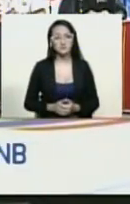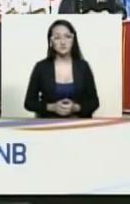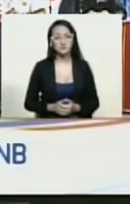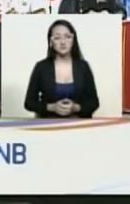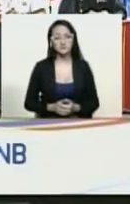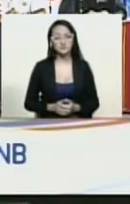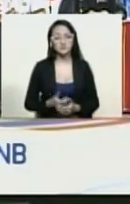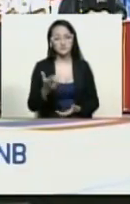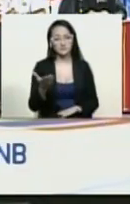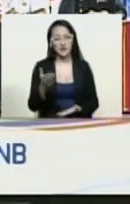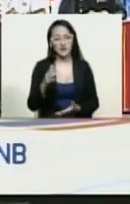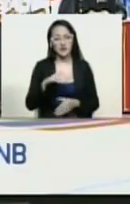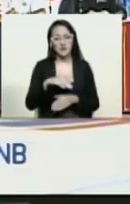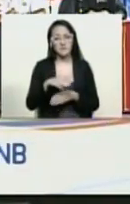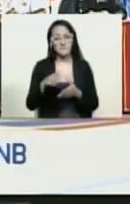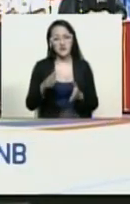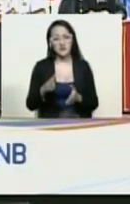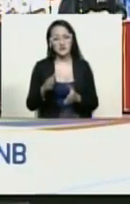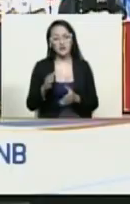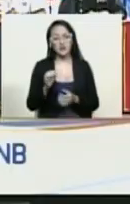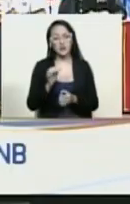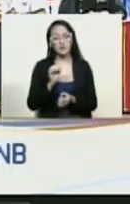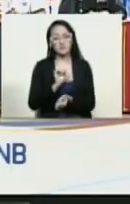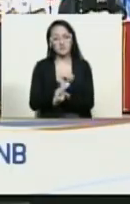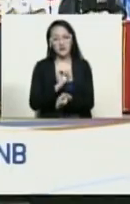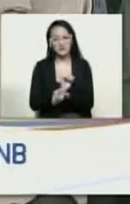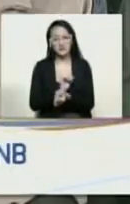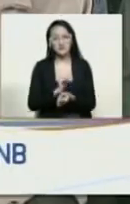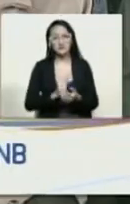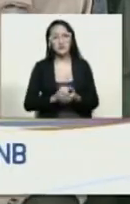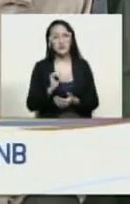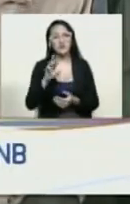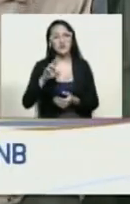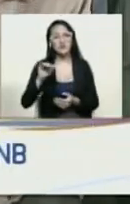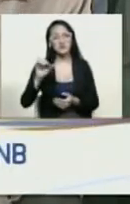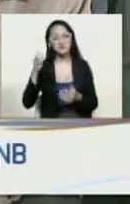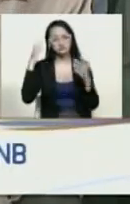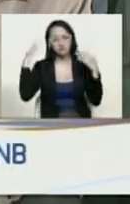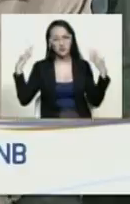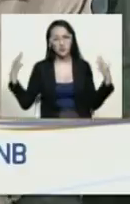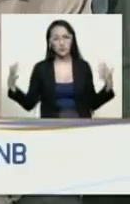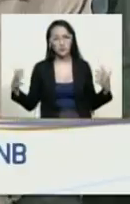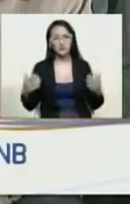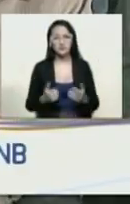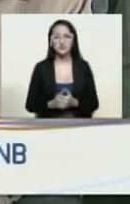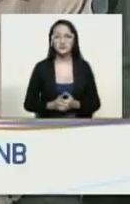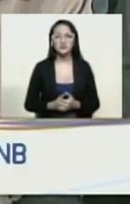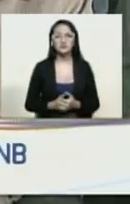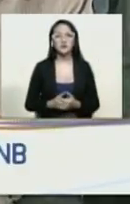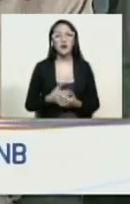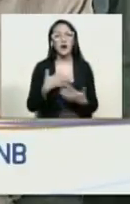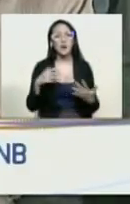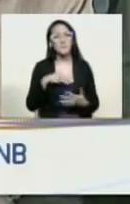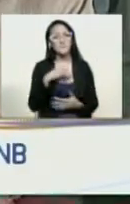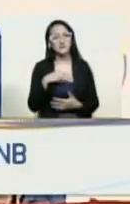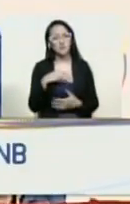compañera Iris, yo diría que la gran misión Cuadrantes de